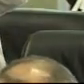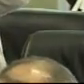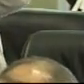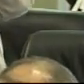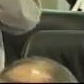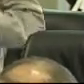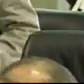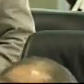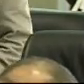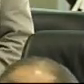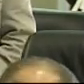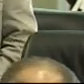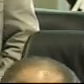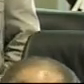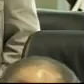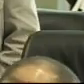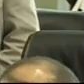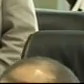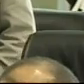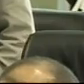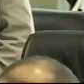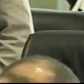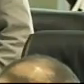colegas asambleístas,